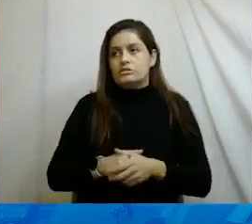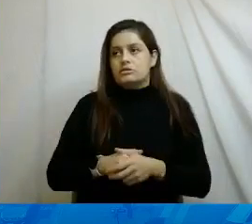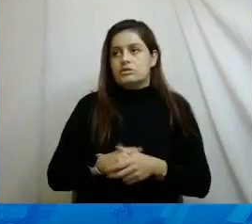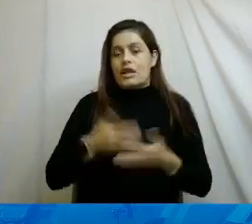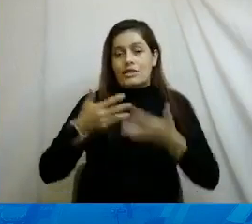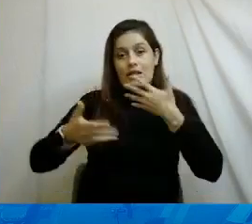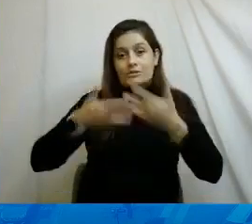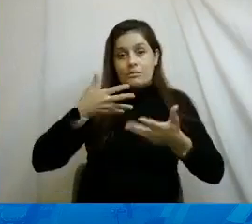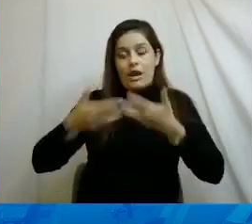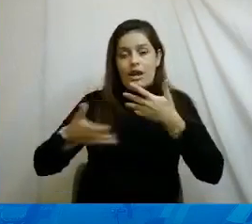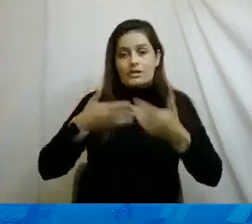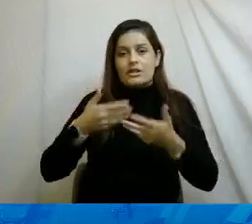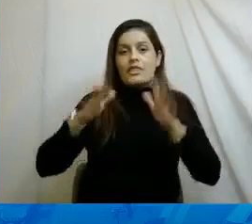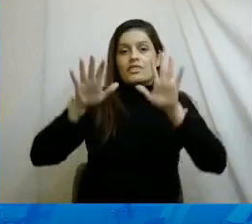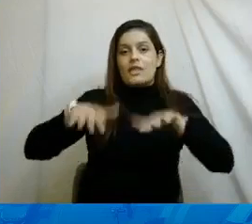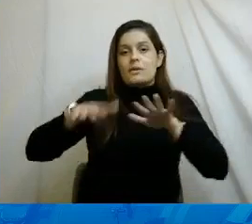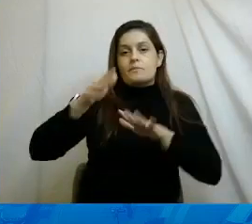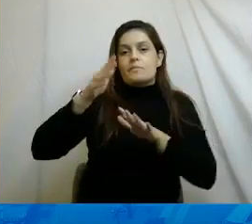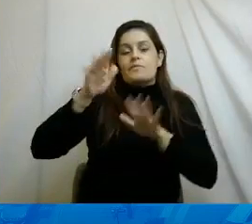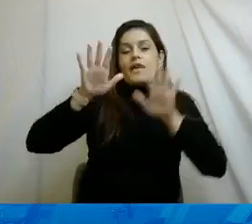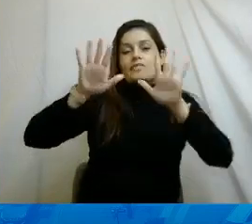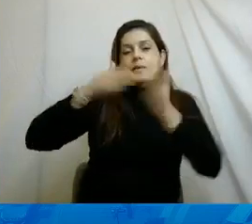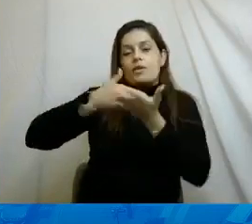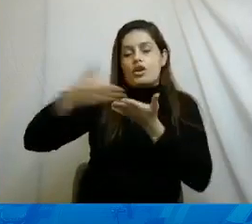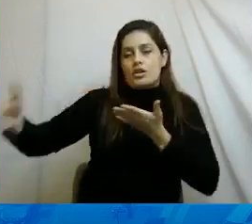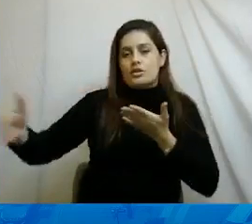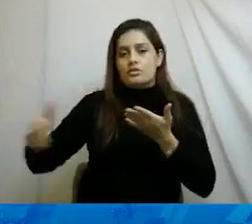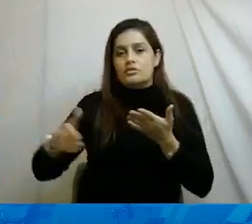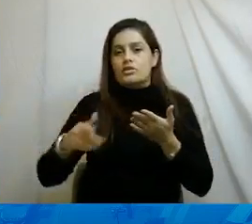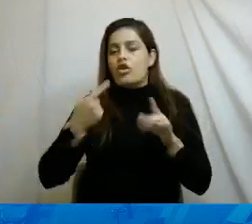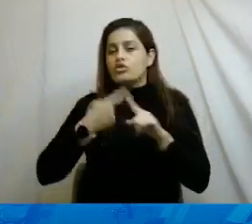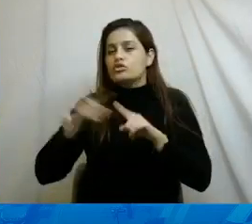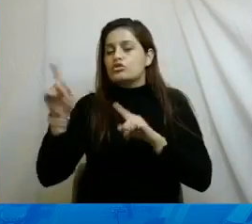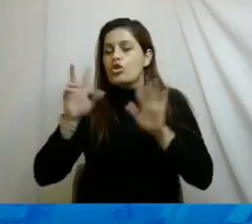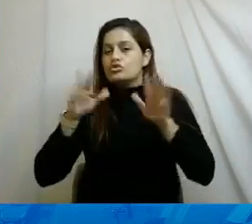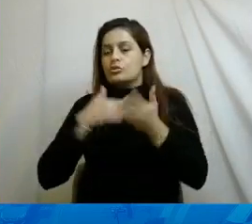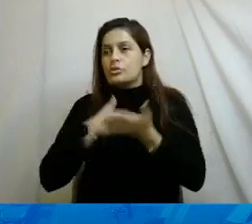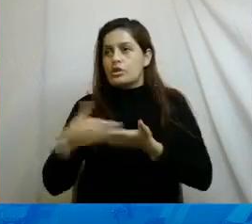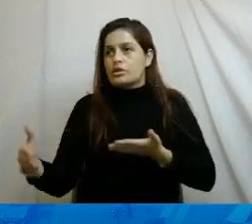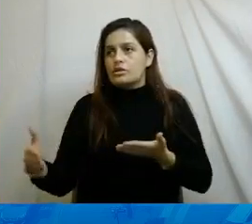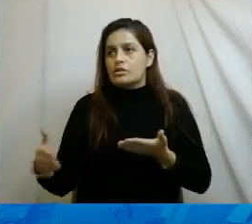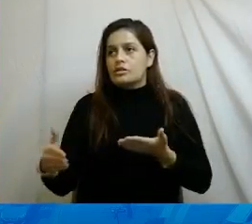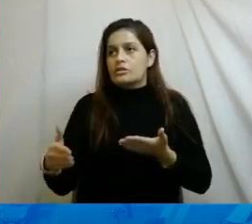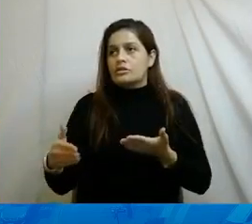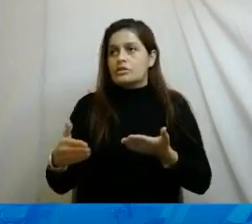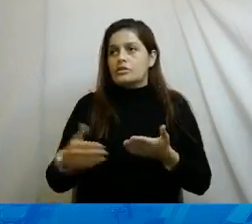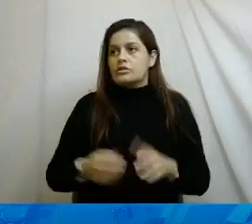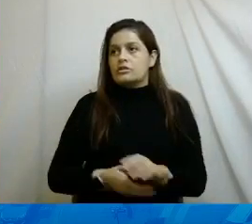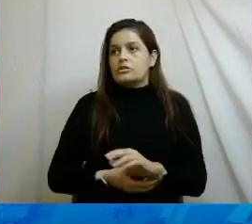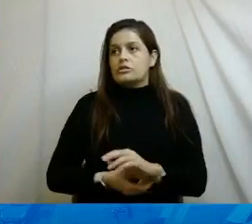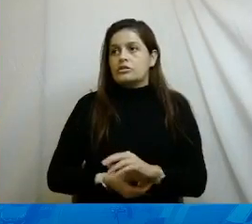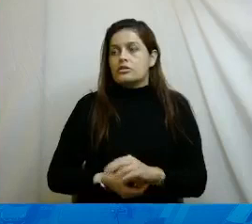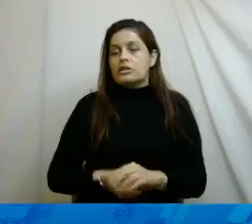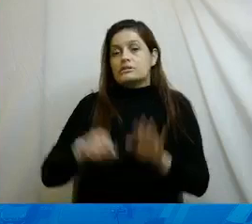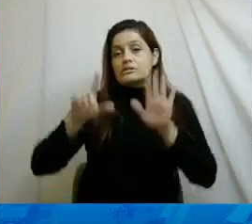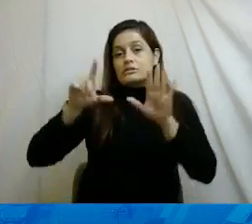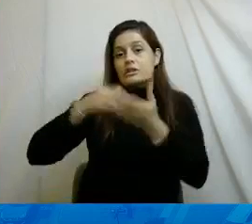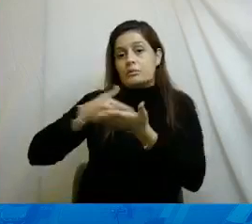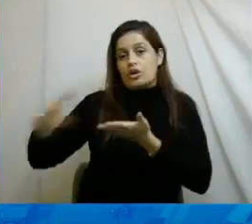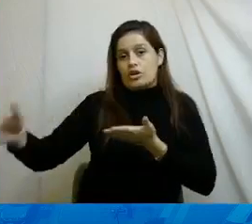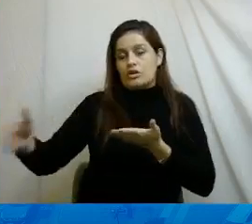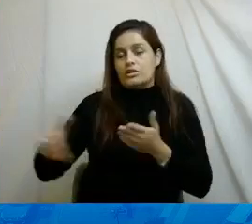Transparencia Ciudadana SPA, 10 millones. Pascual Atenas, 8 millones. Carlos Rodrigo, 7